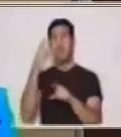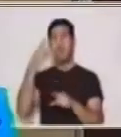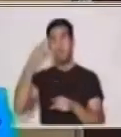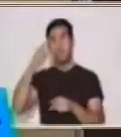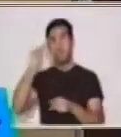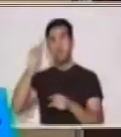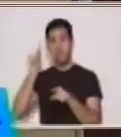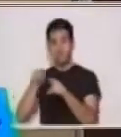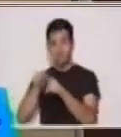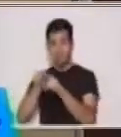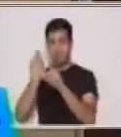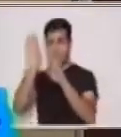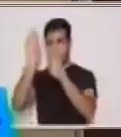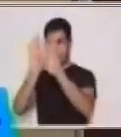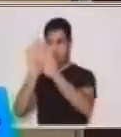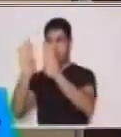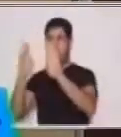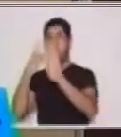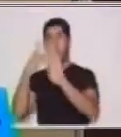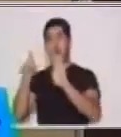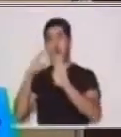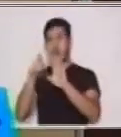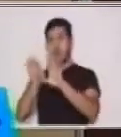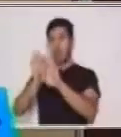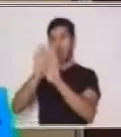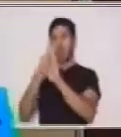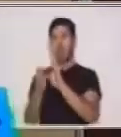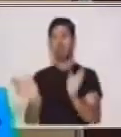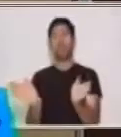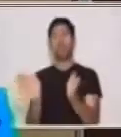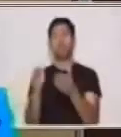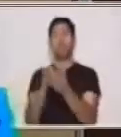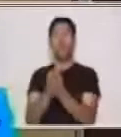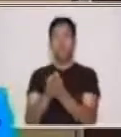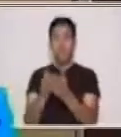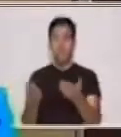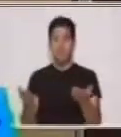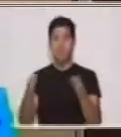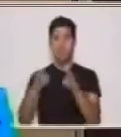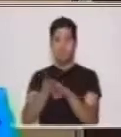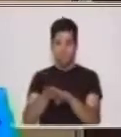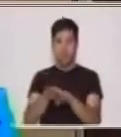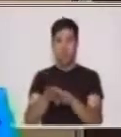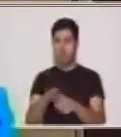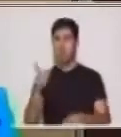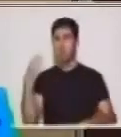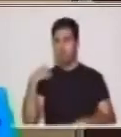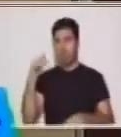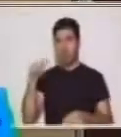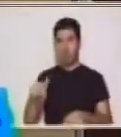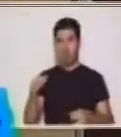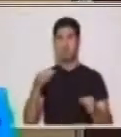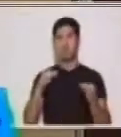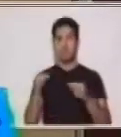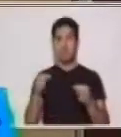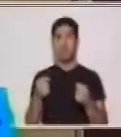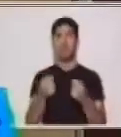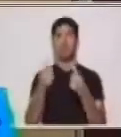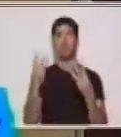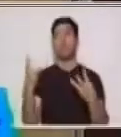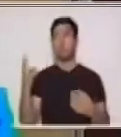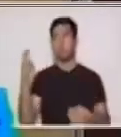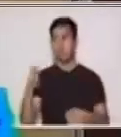su pestañita para cuando podamos hacer ya la unión. Ahorita solo estoy explicando cuántos necesitamos y cuáles son las